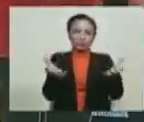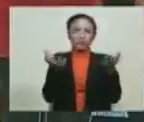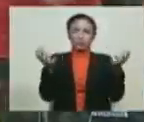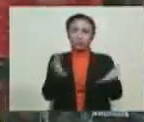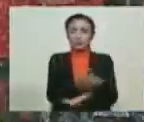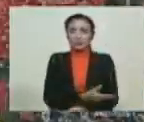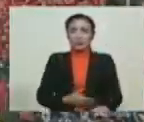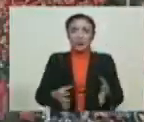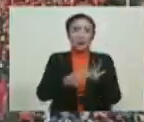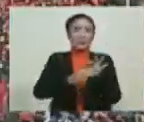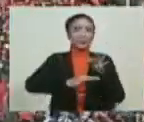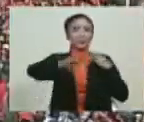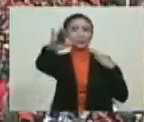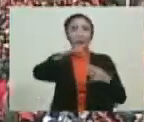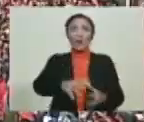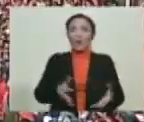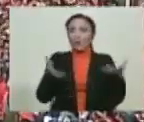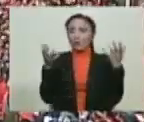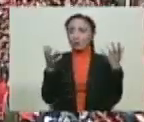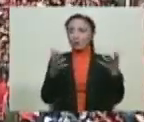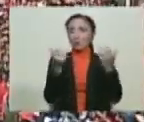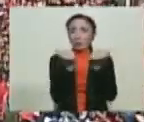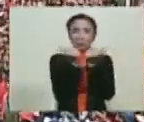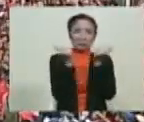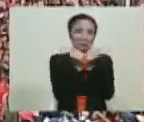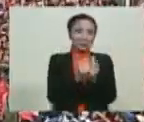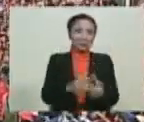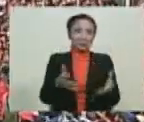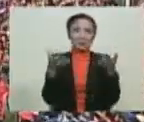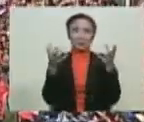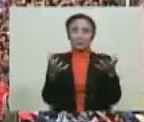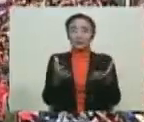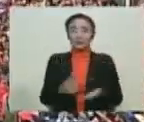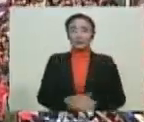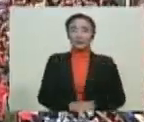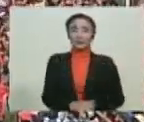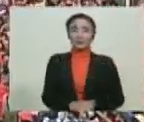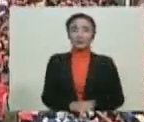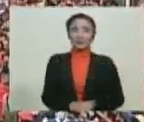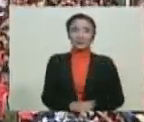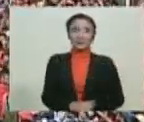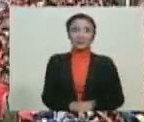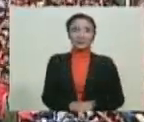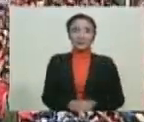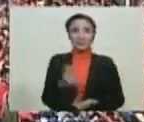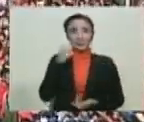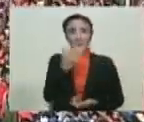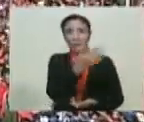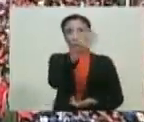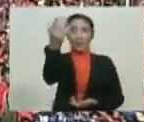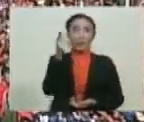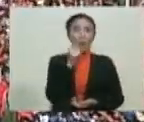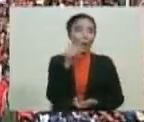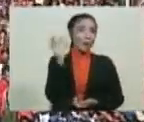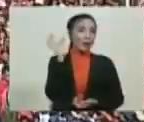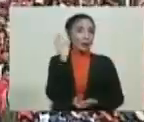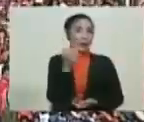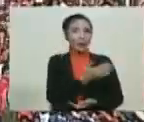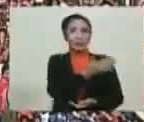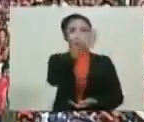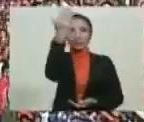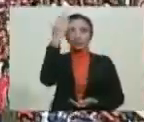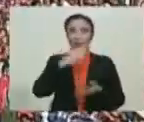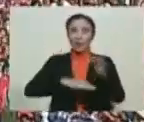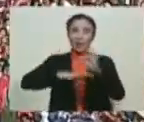tan apasionada cohesionada y dispuesta a luchar como esta masa hombres y mujeres hoy